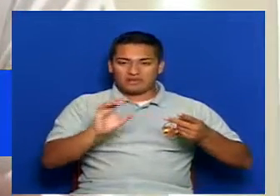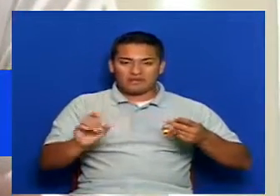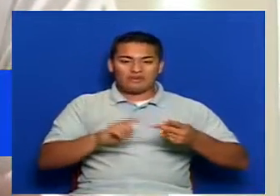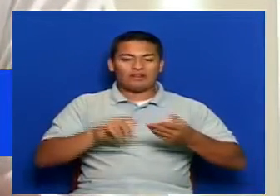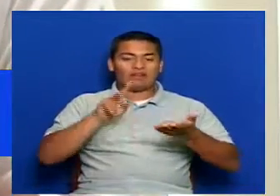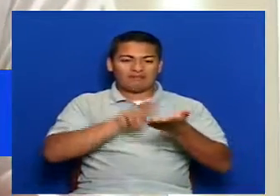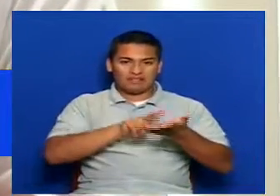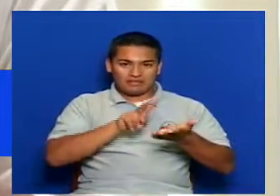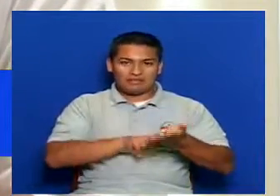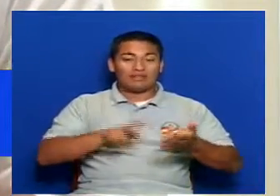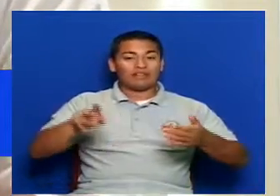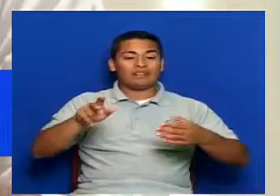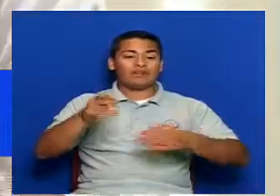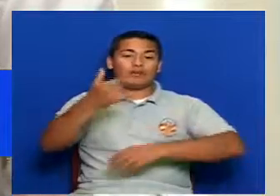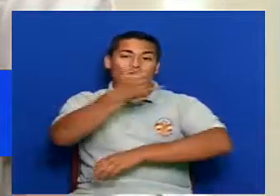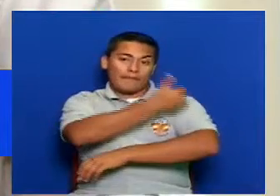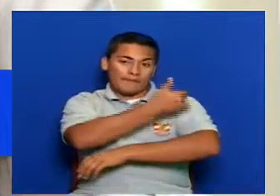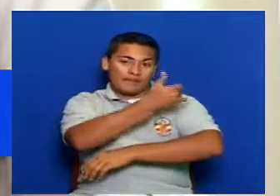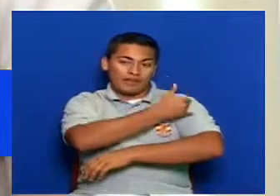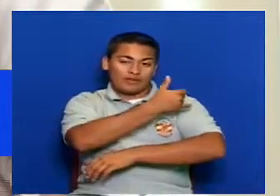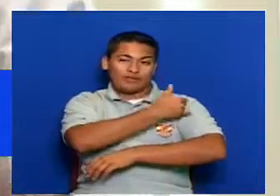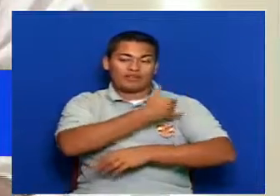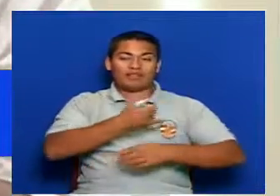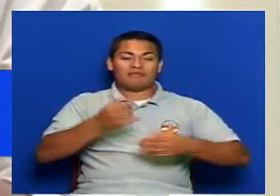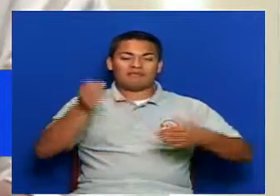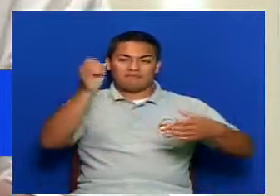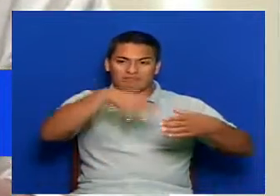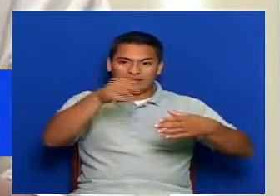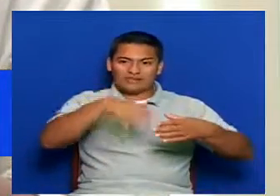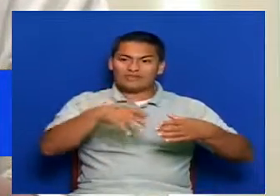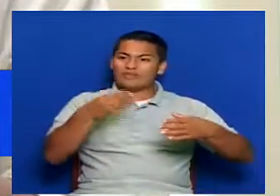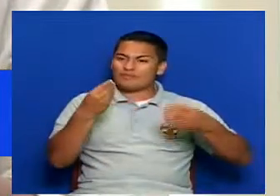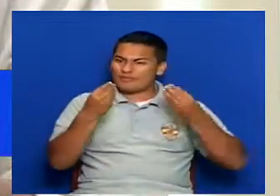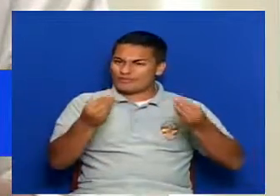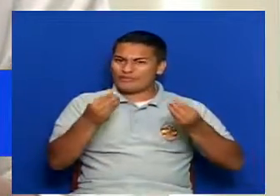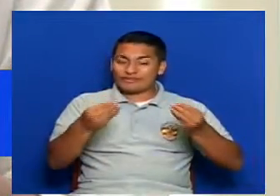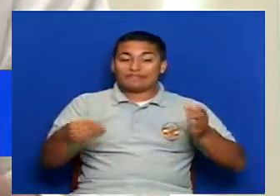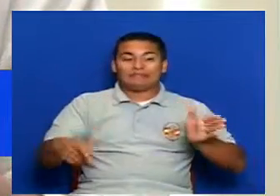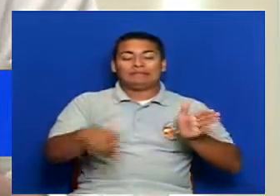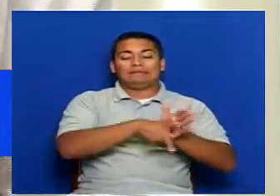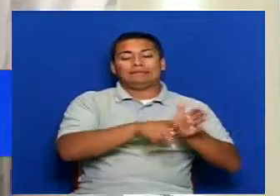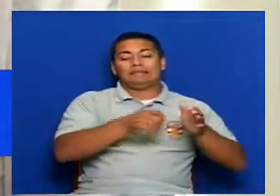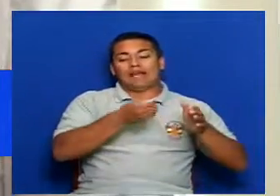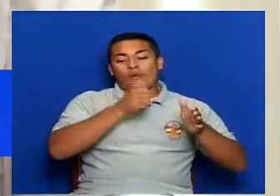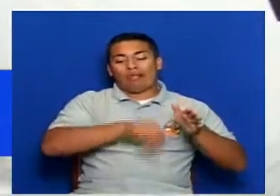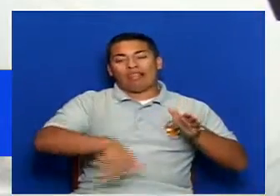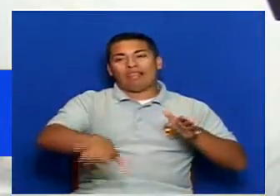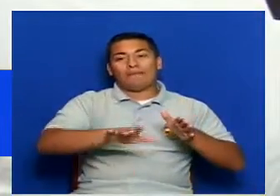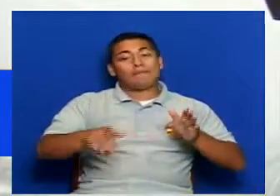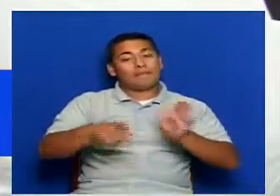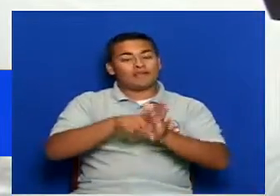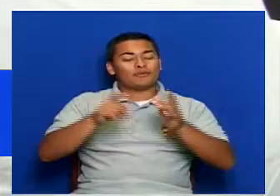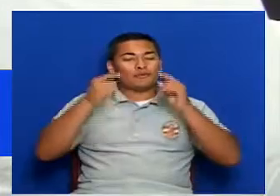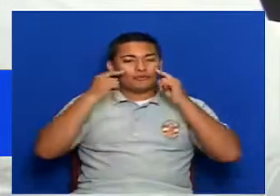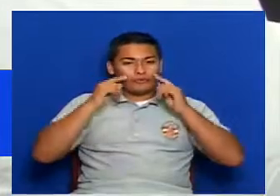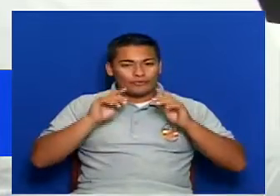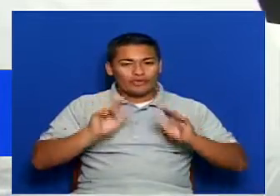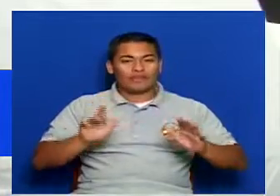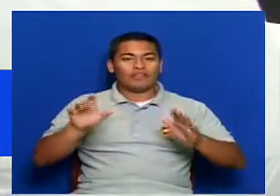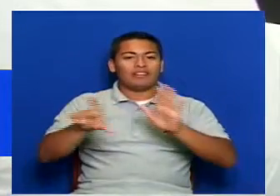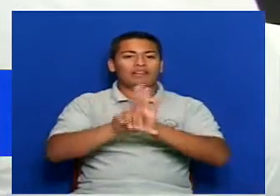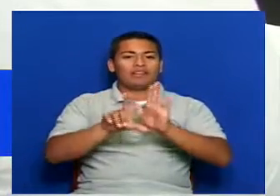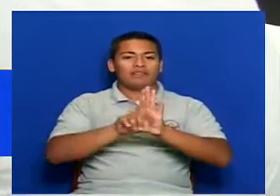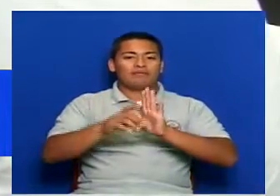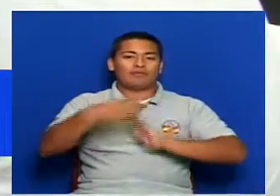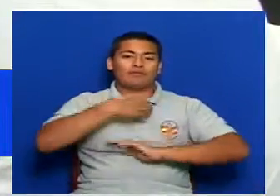etcétera con los hospitales que tienen muchos desechos de residuos sólidos peligrosos y no peligrosos y fue una ley que se logró